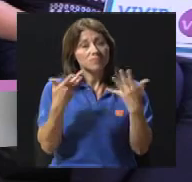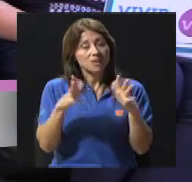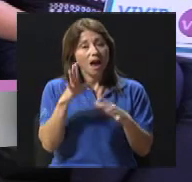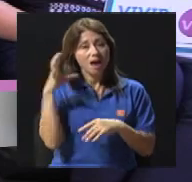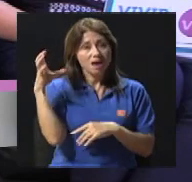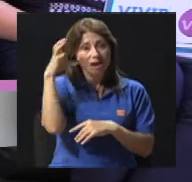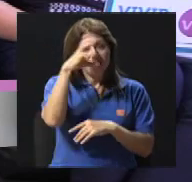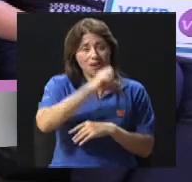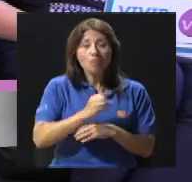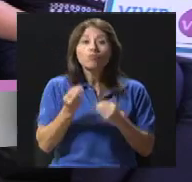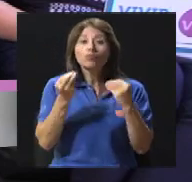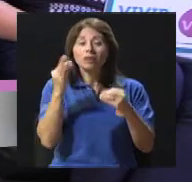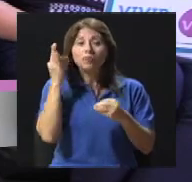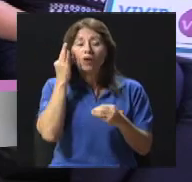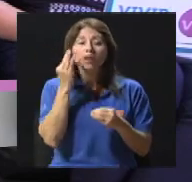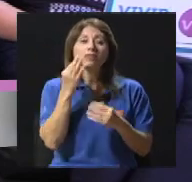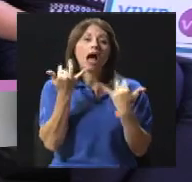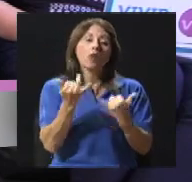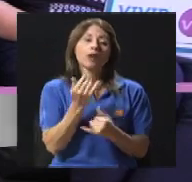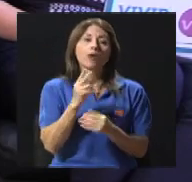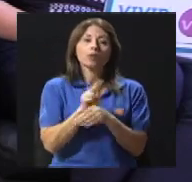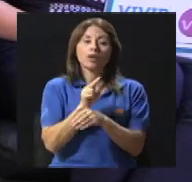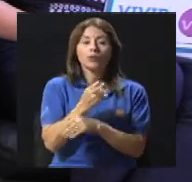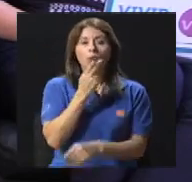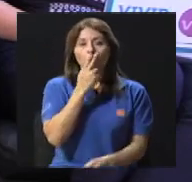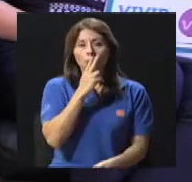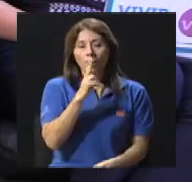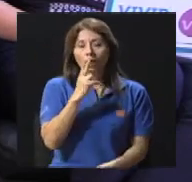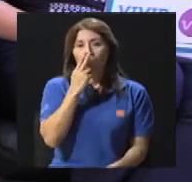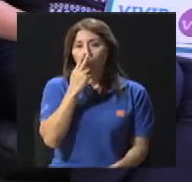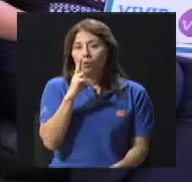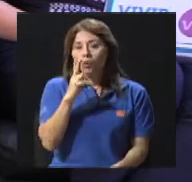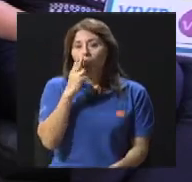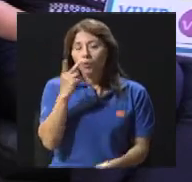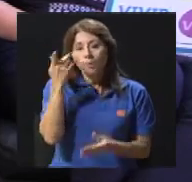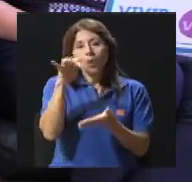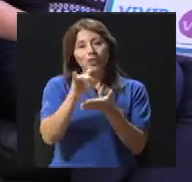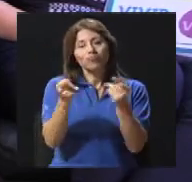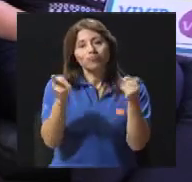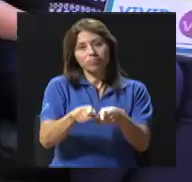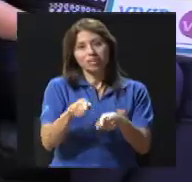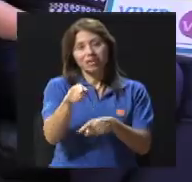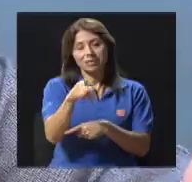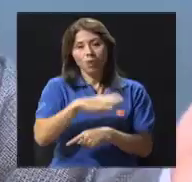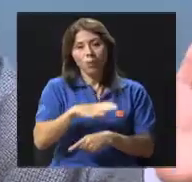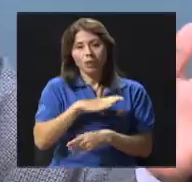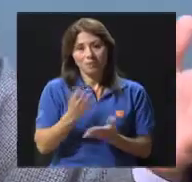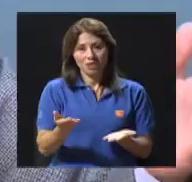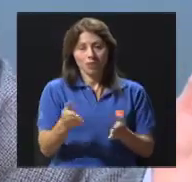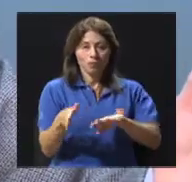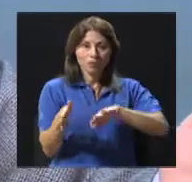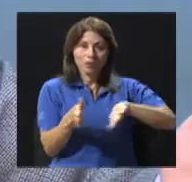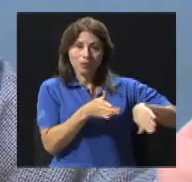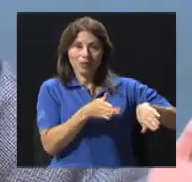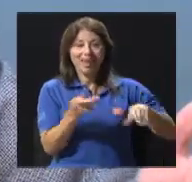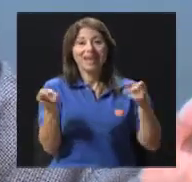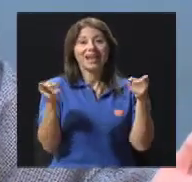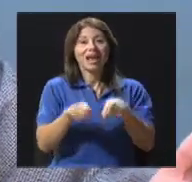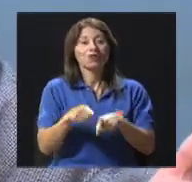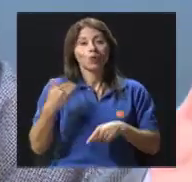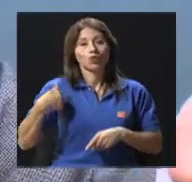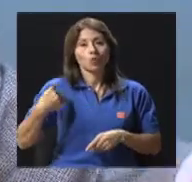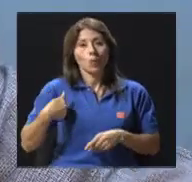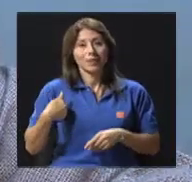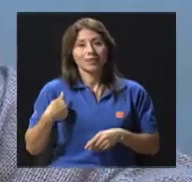la prevalencia de tabaquismo en las mujeres en el país, y esto explicaría este comportamiento. En el caso de los hombres, los cánceres que más afectan